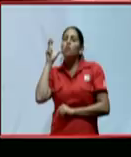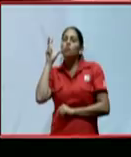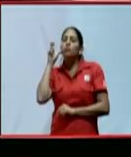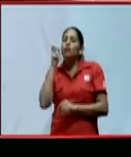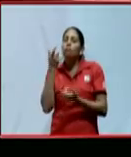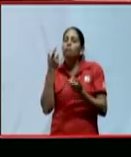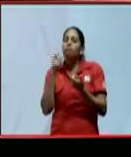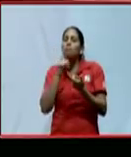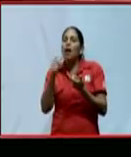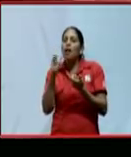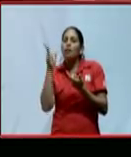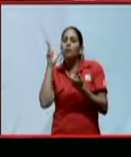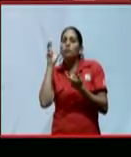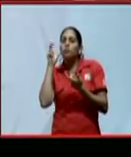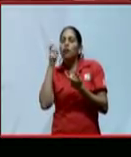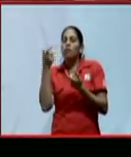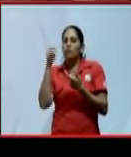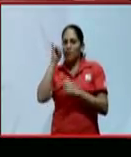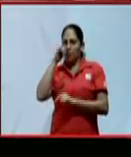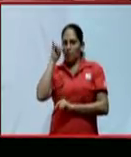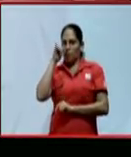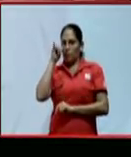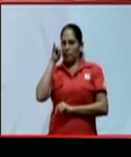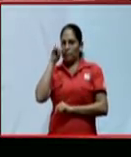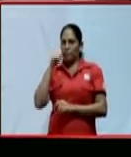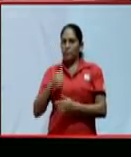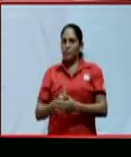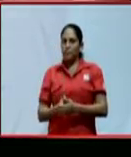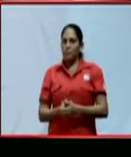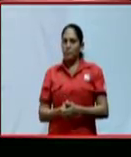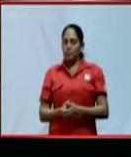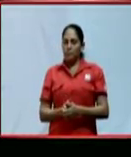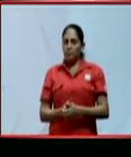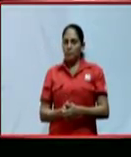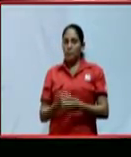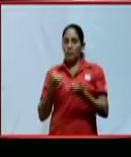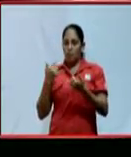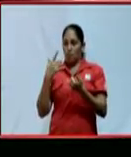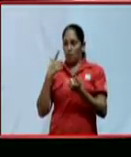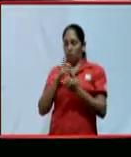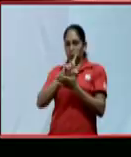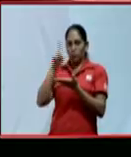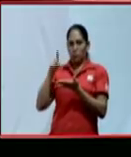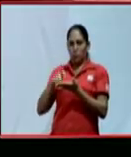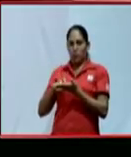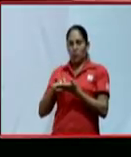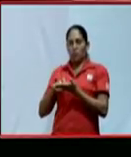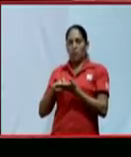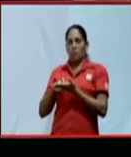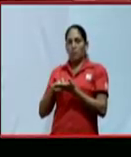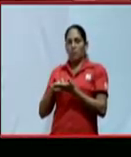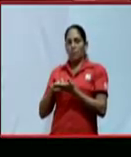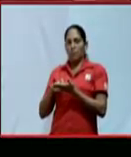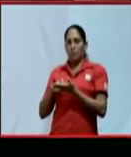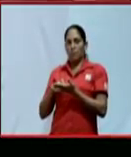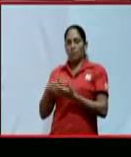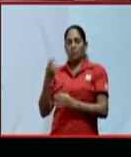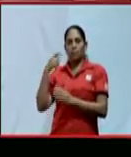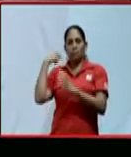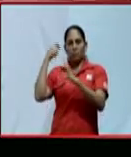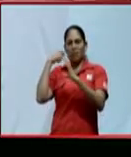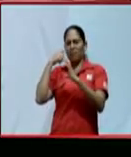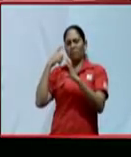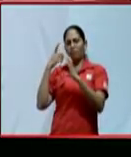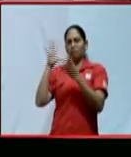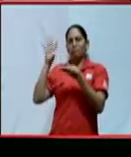que desconozco su nombre, el hermano que desconozco su nombre, Luis Colmenares, y mi persona. Y hay otro personaje que no sé quién